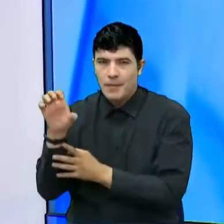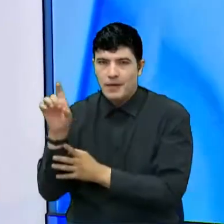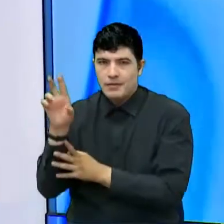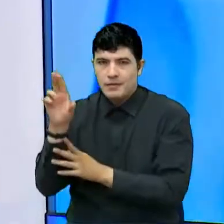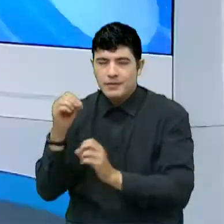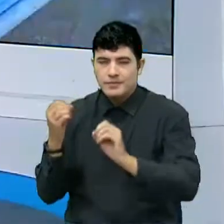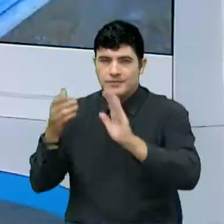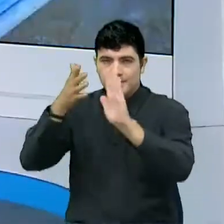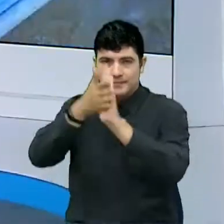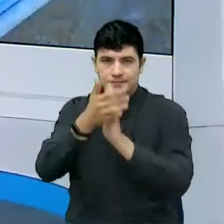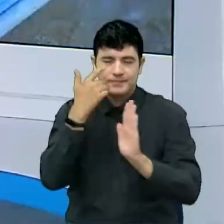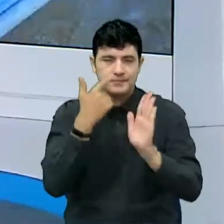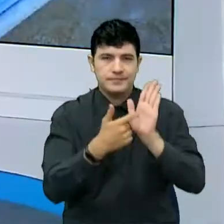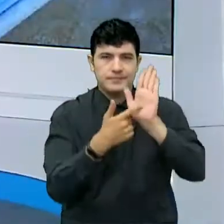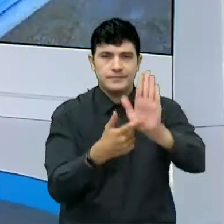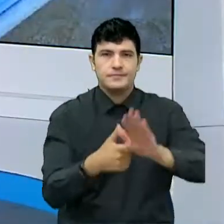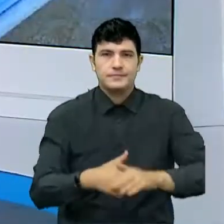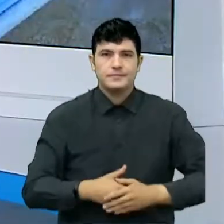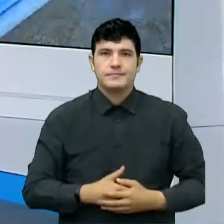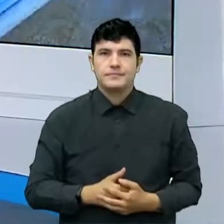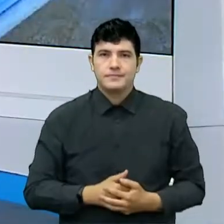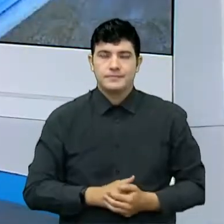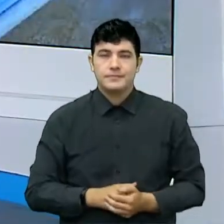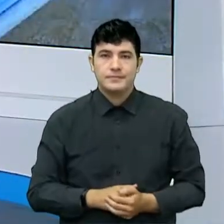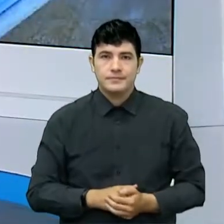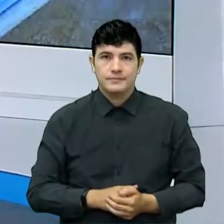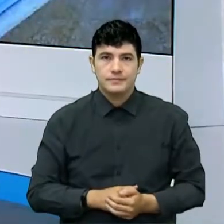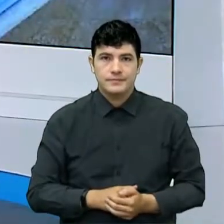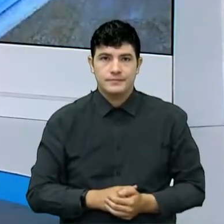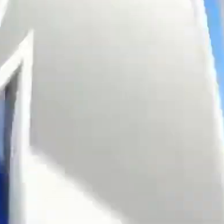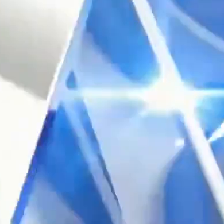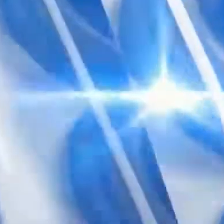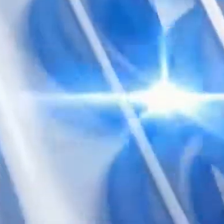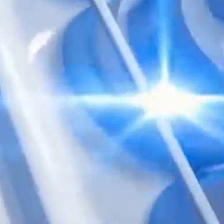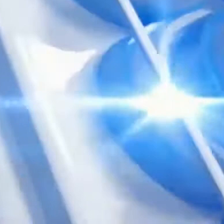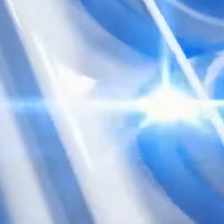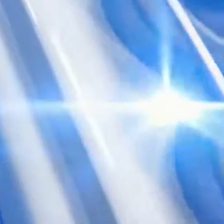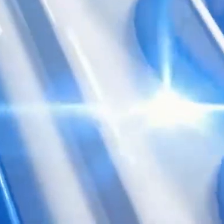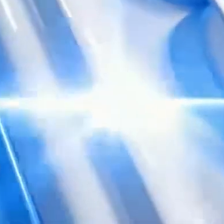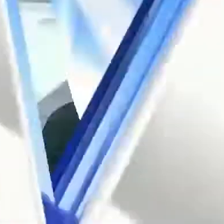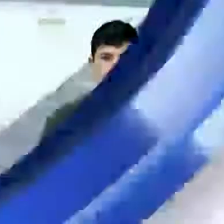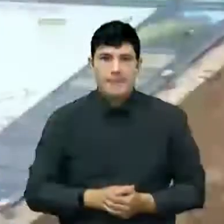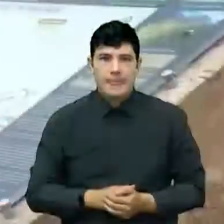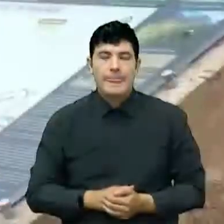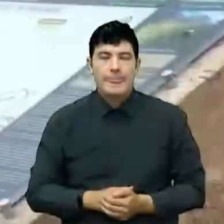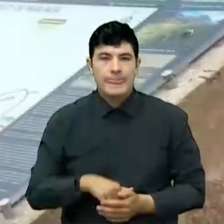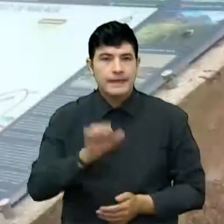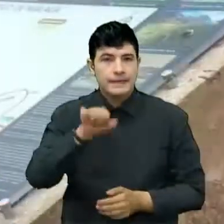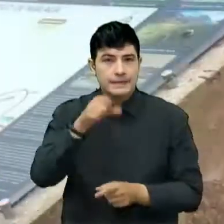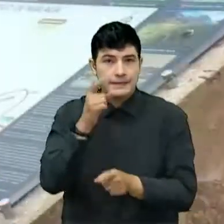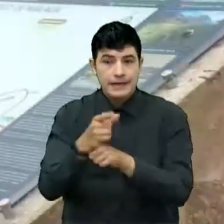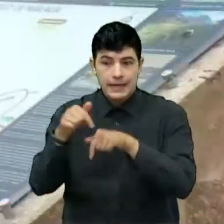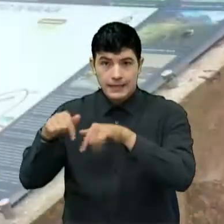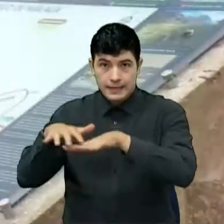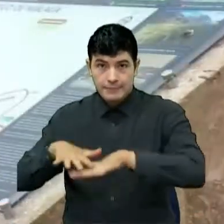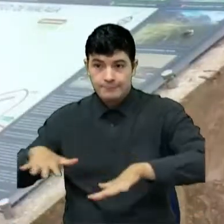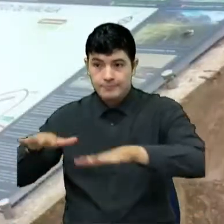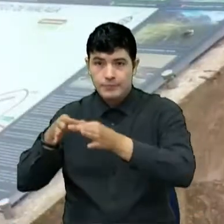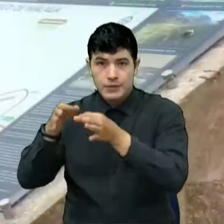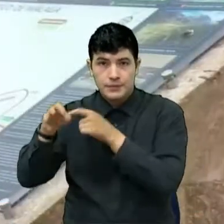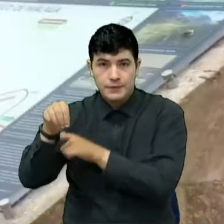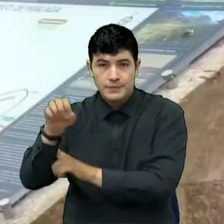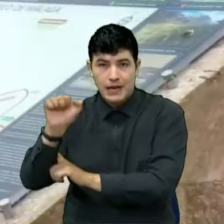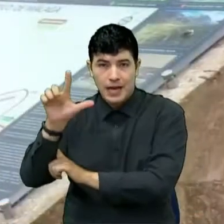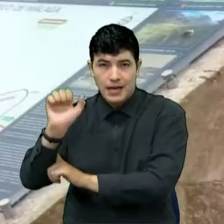buenas tardes pues a pesar del aislamiento preventivo obligatorio que existe en málaga los gestores culturales